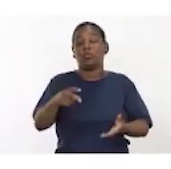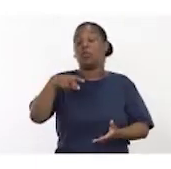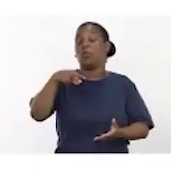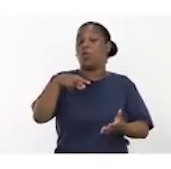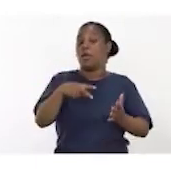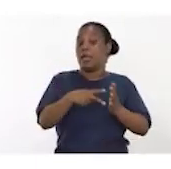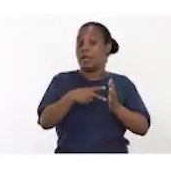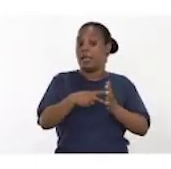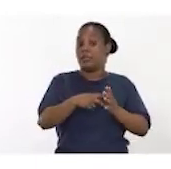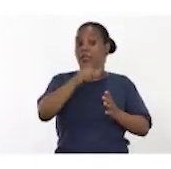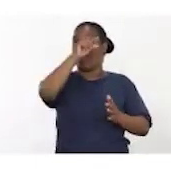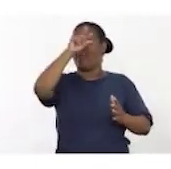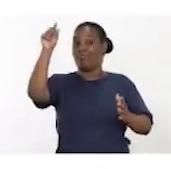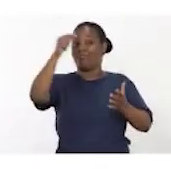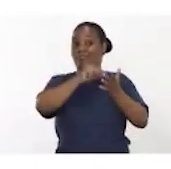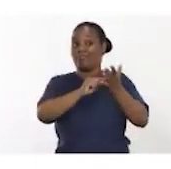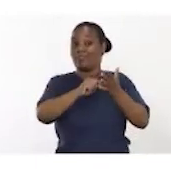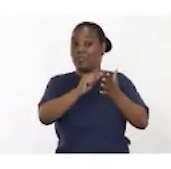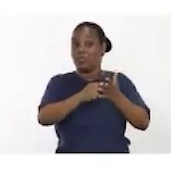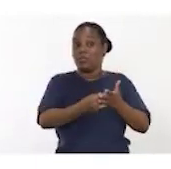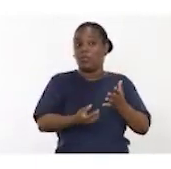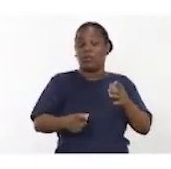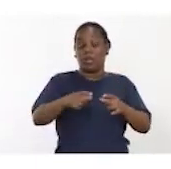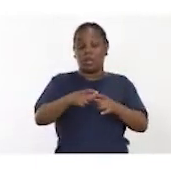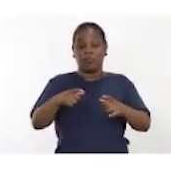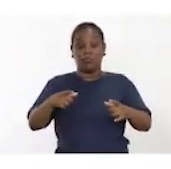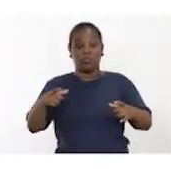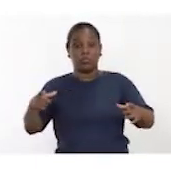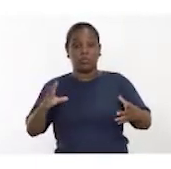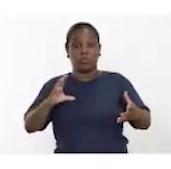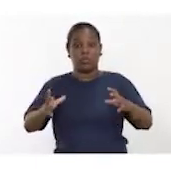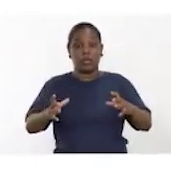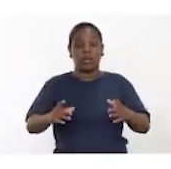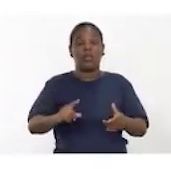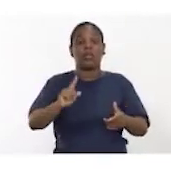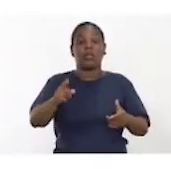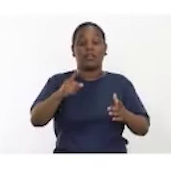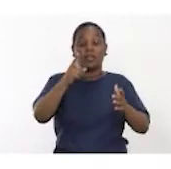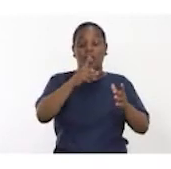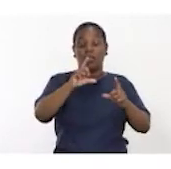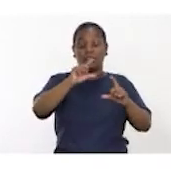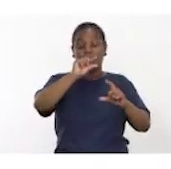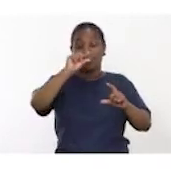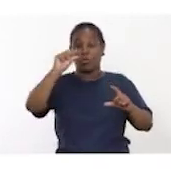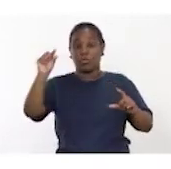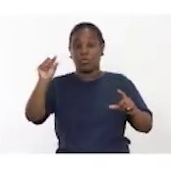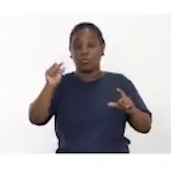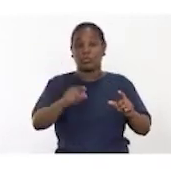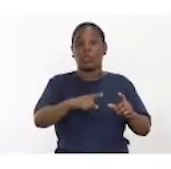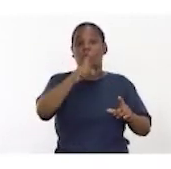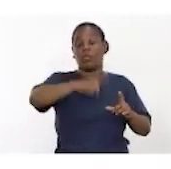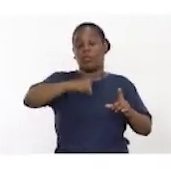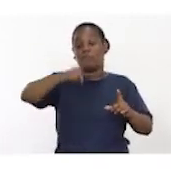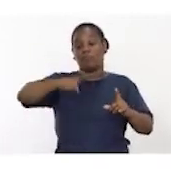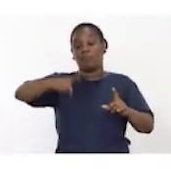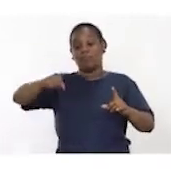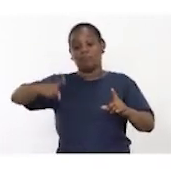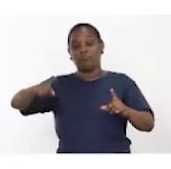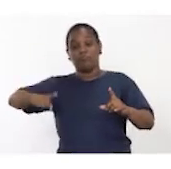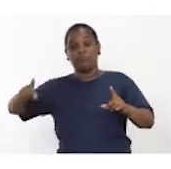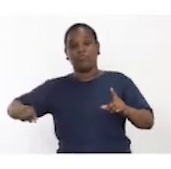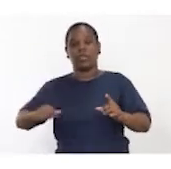comparación entre las ecuaciones de las oscilaciones mecánicas y las ecuaciones de